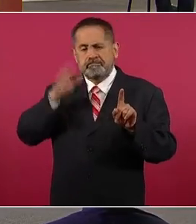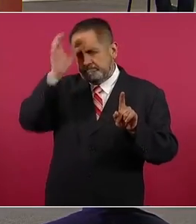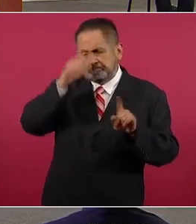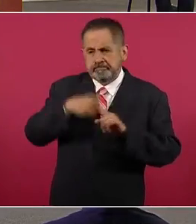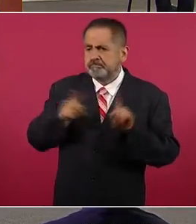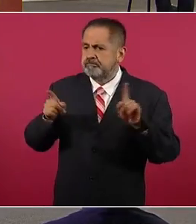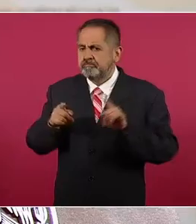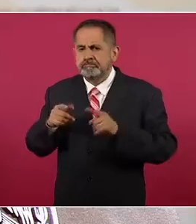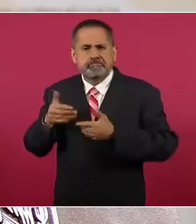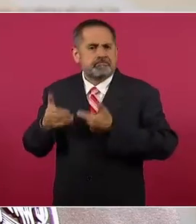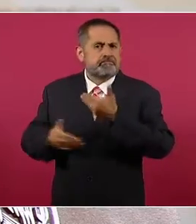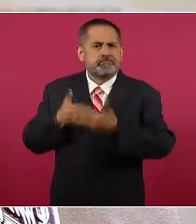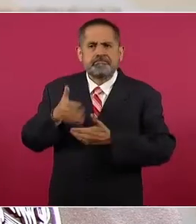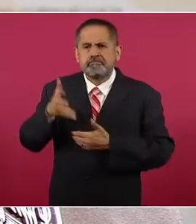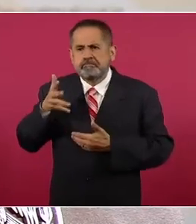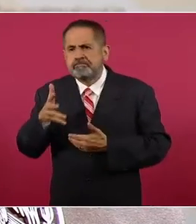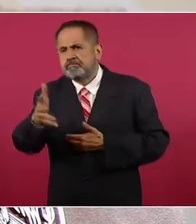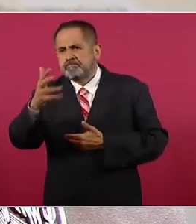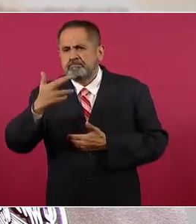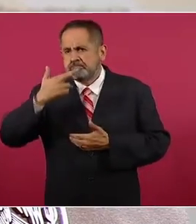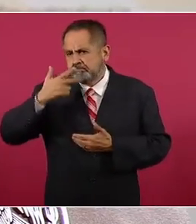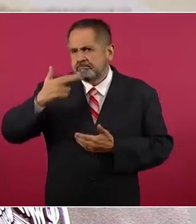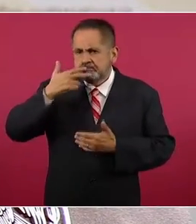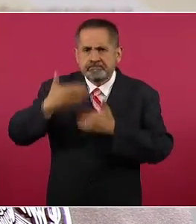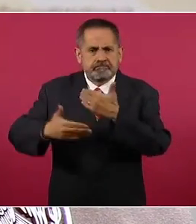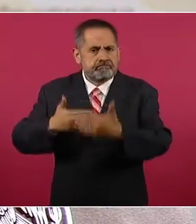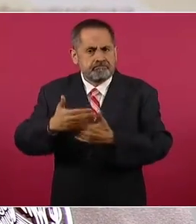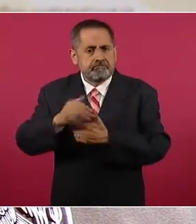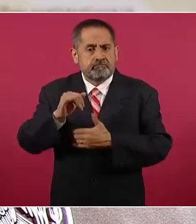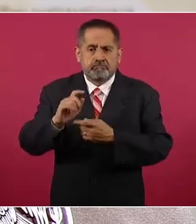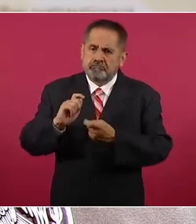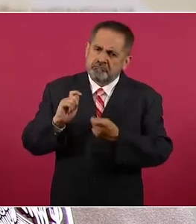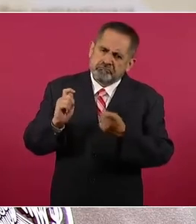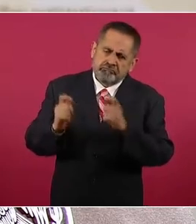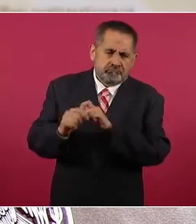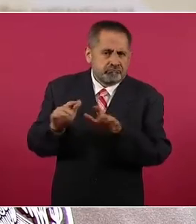y vamos hacia adelante y se está logrando una transformación